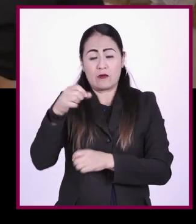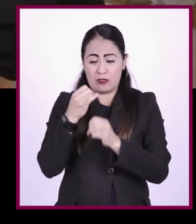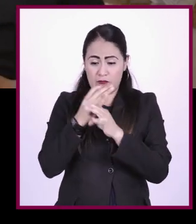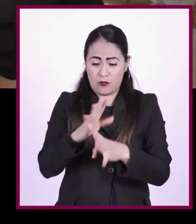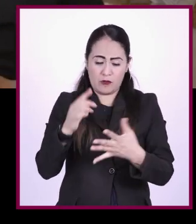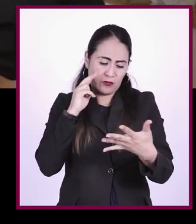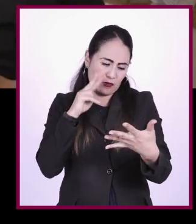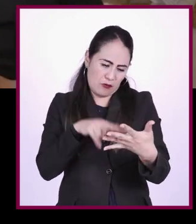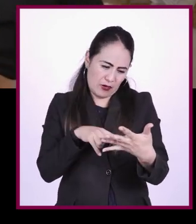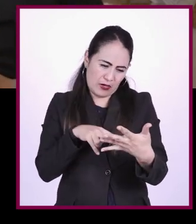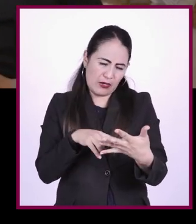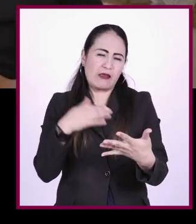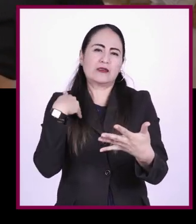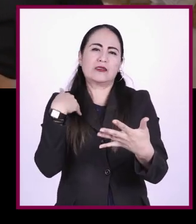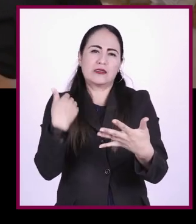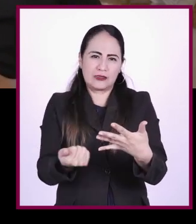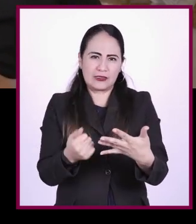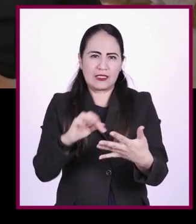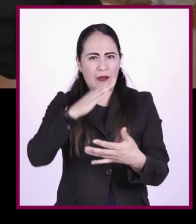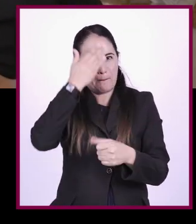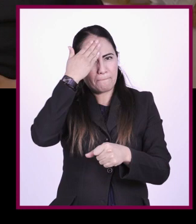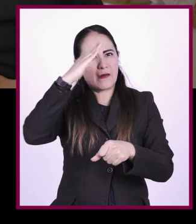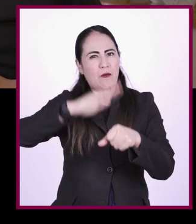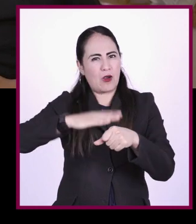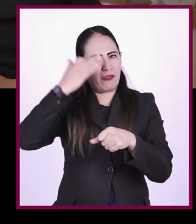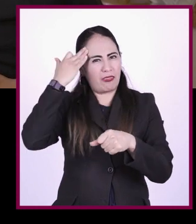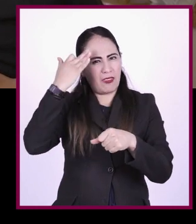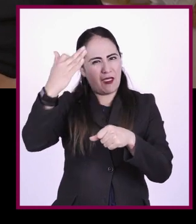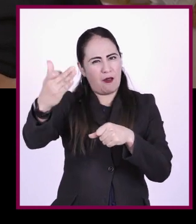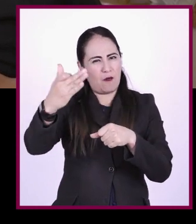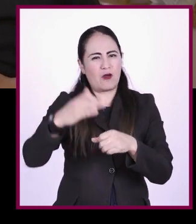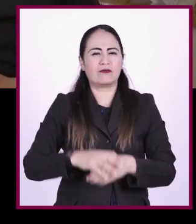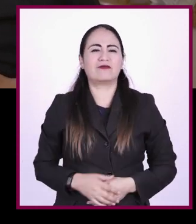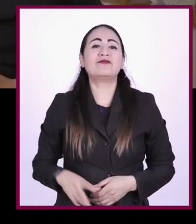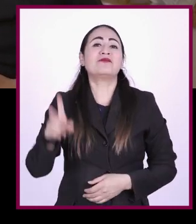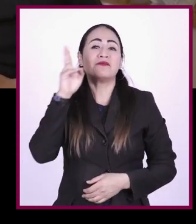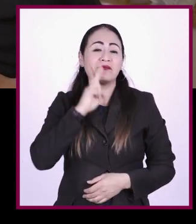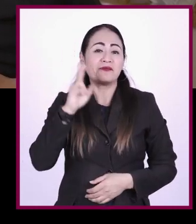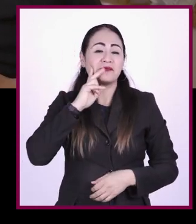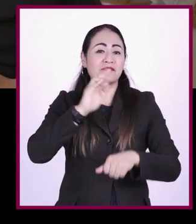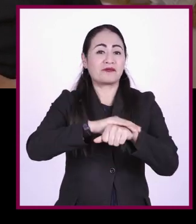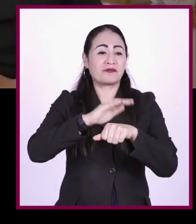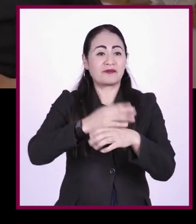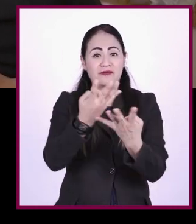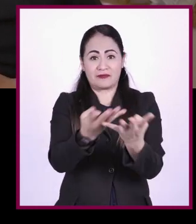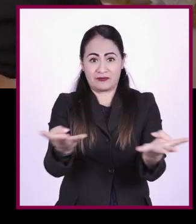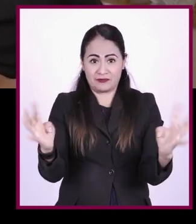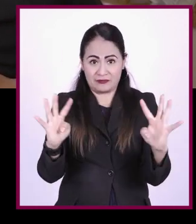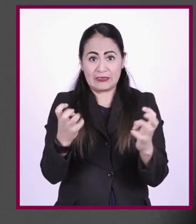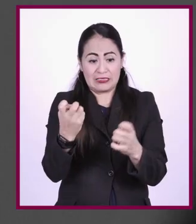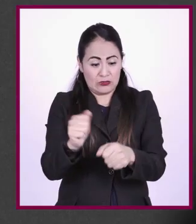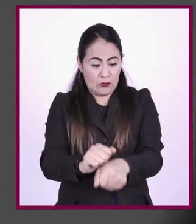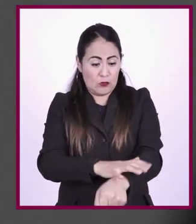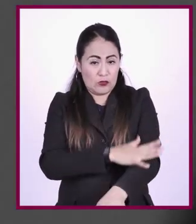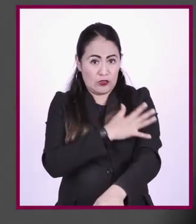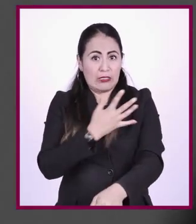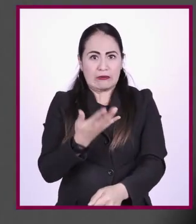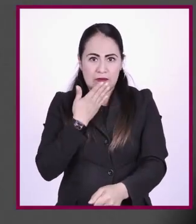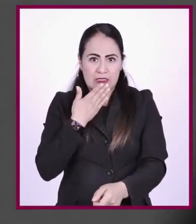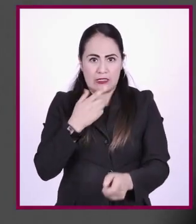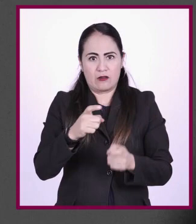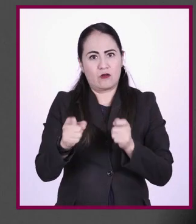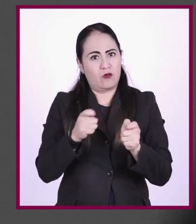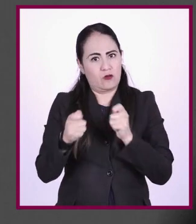podamos entender y memorizar a largo plazo. Veamos si nuestros amigos saben que las emociones son la clave para aprender.